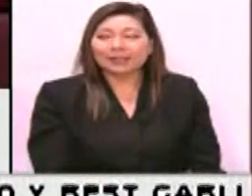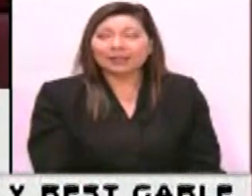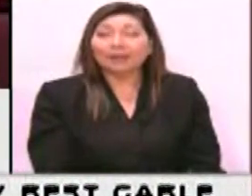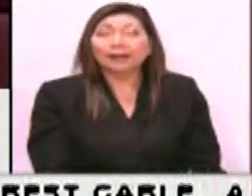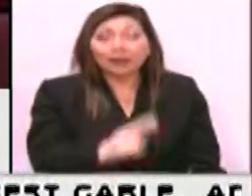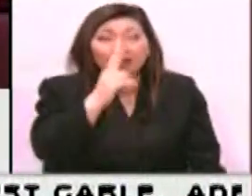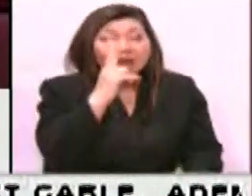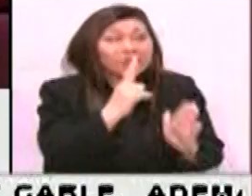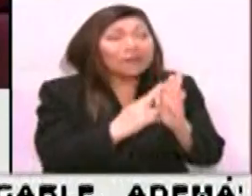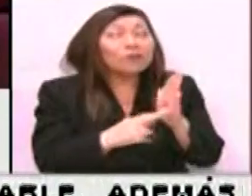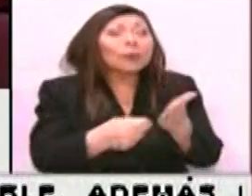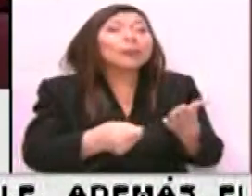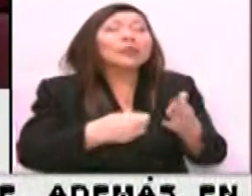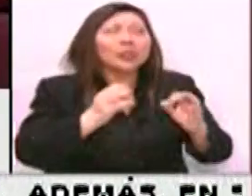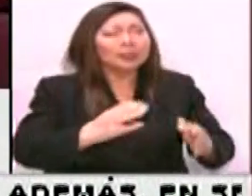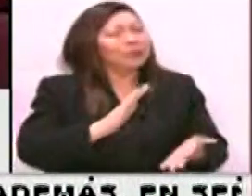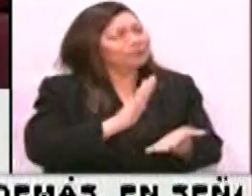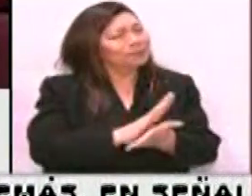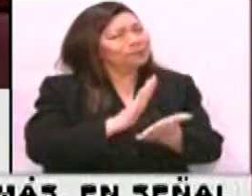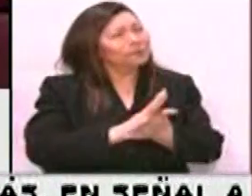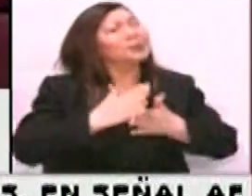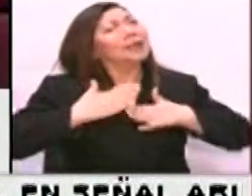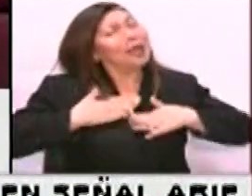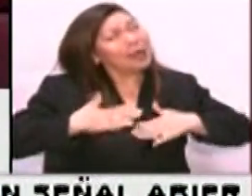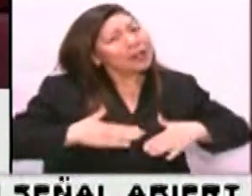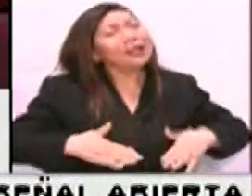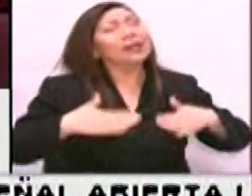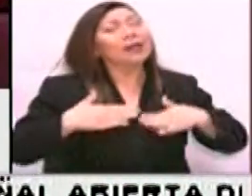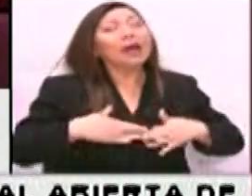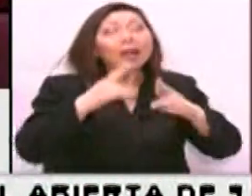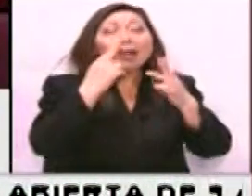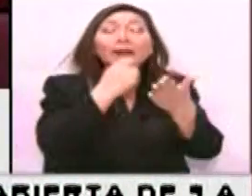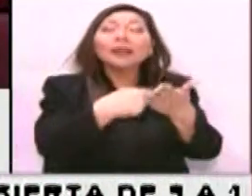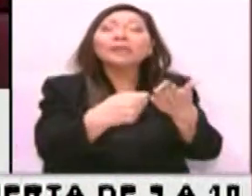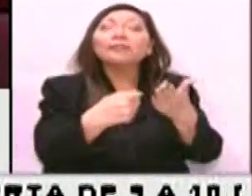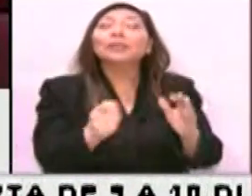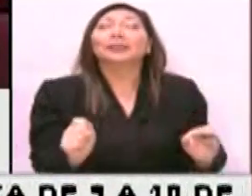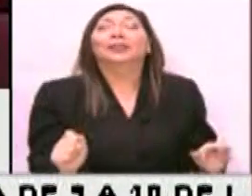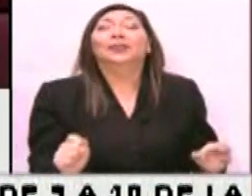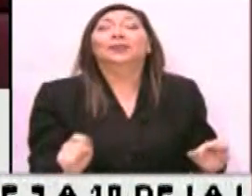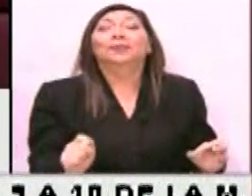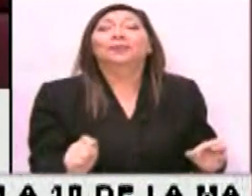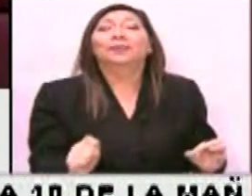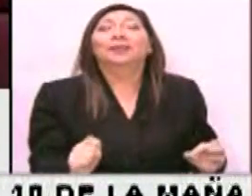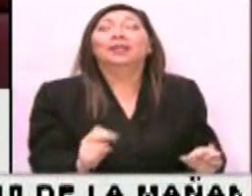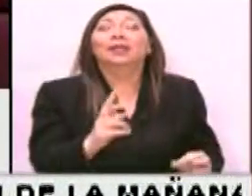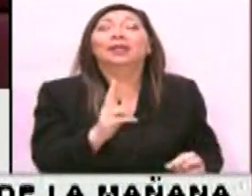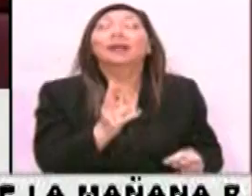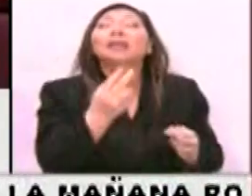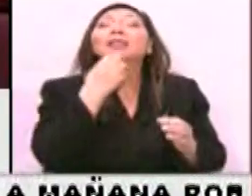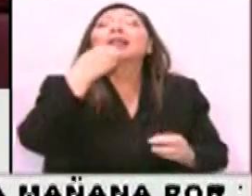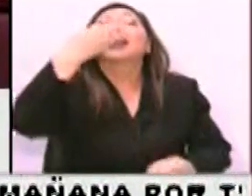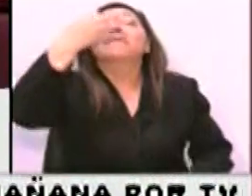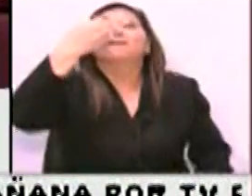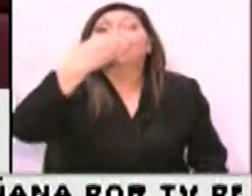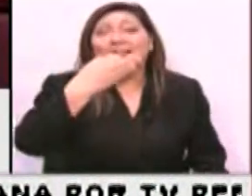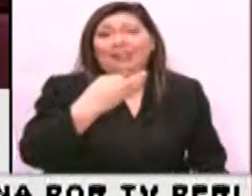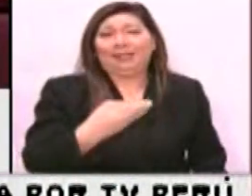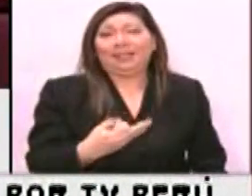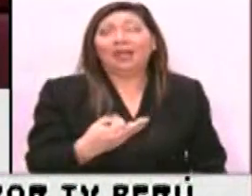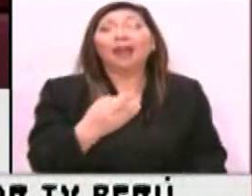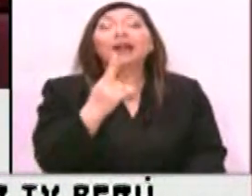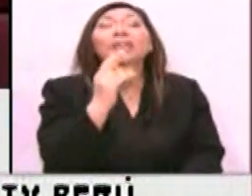el referéndum de la serenidad, el referéndum de la verdad,